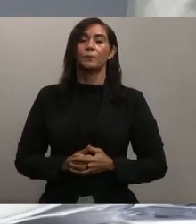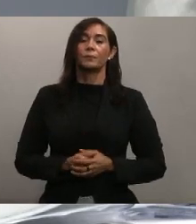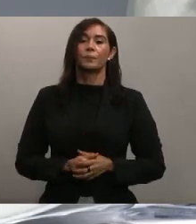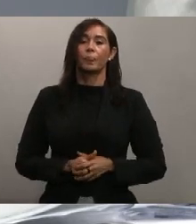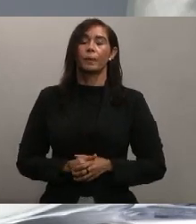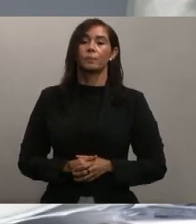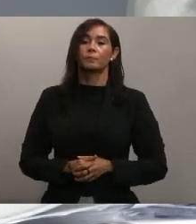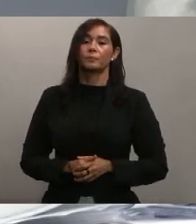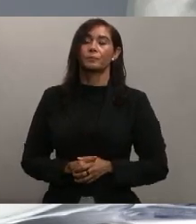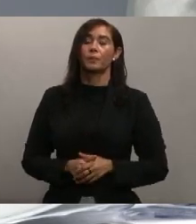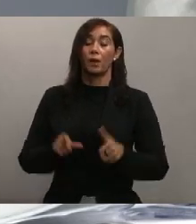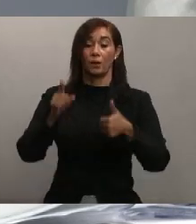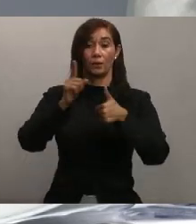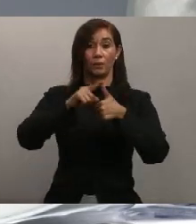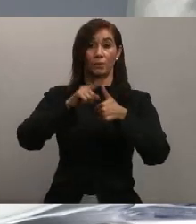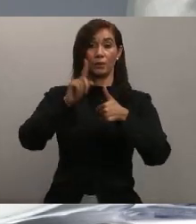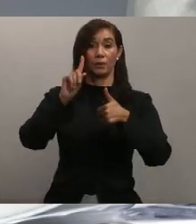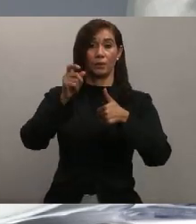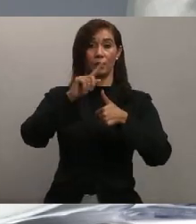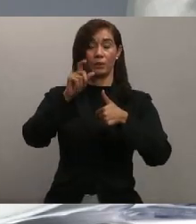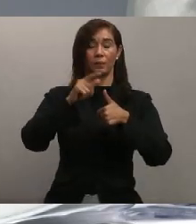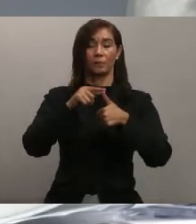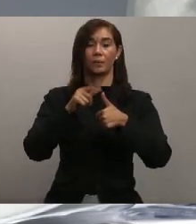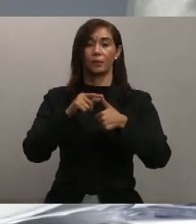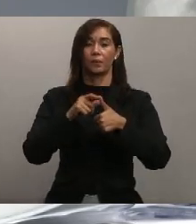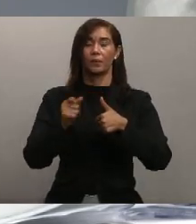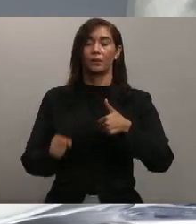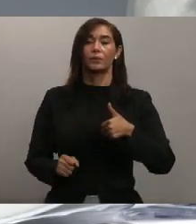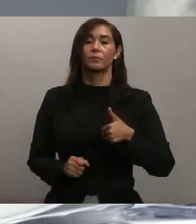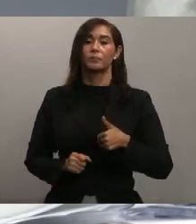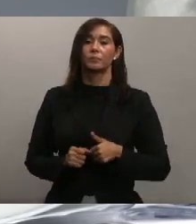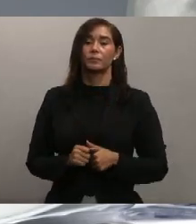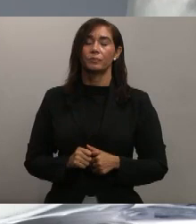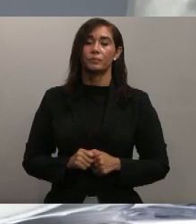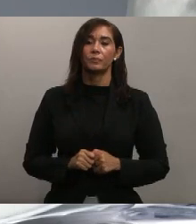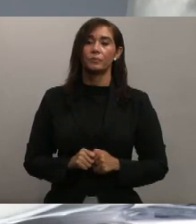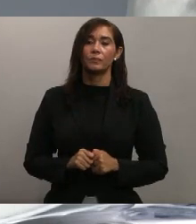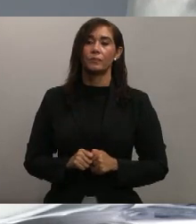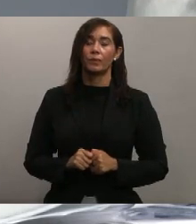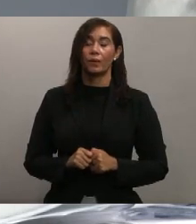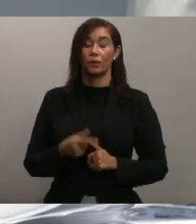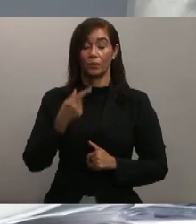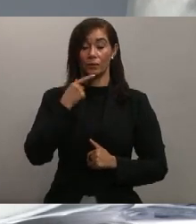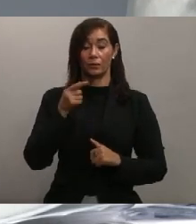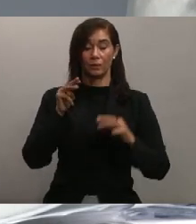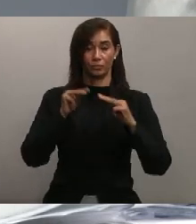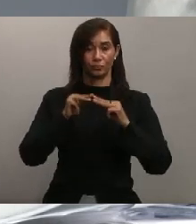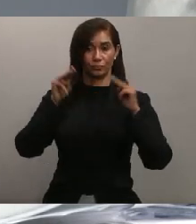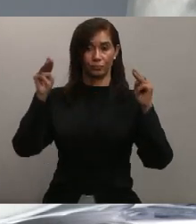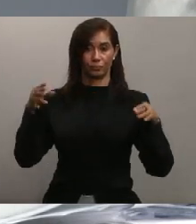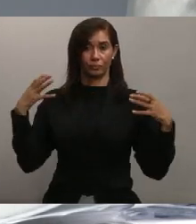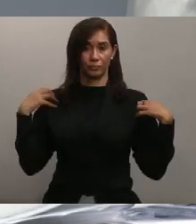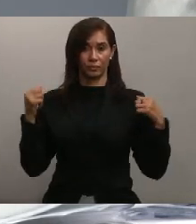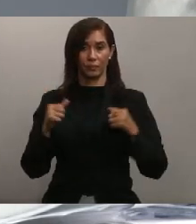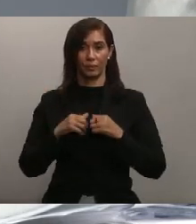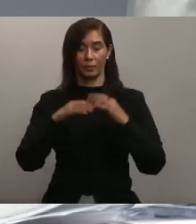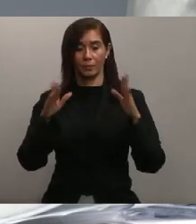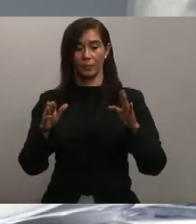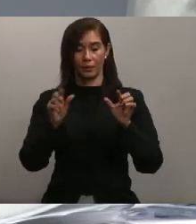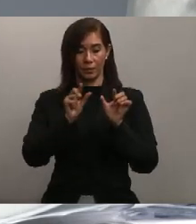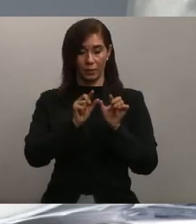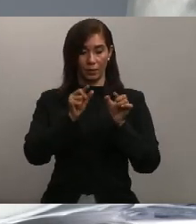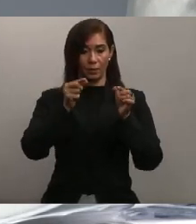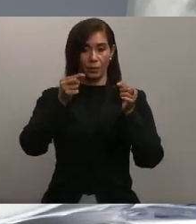Bien, con relación a la primera pregunta, debo decirle que el Ministerio de Salud Pública ha emitido una directiva para